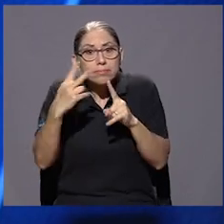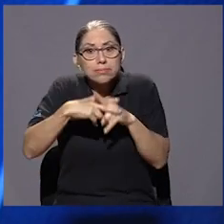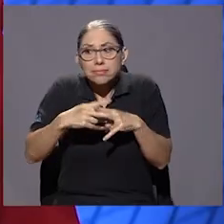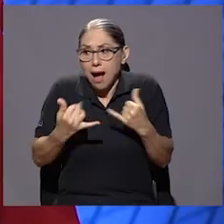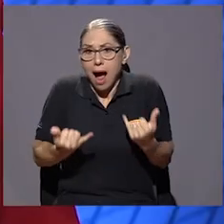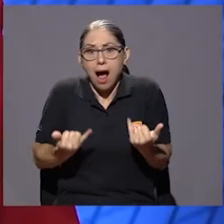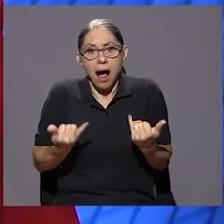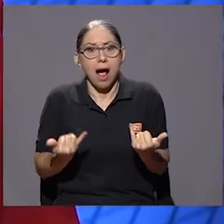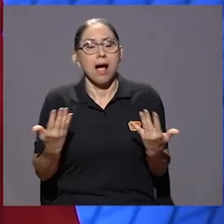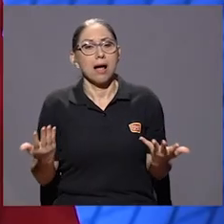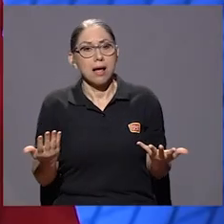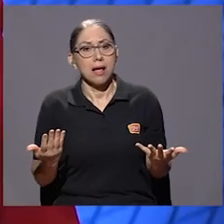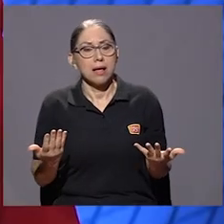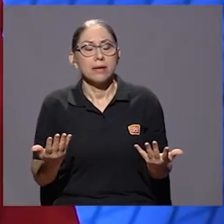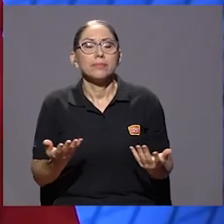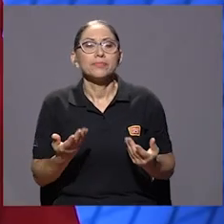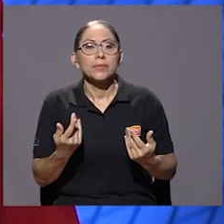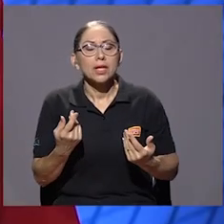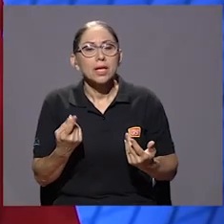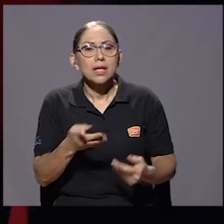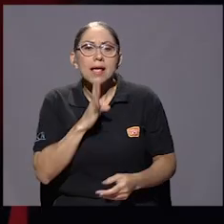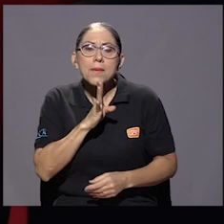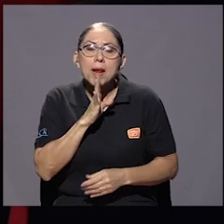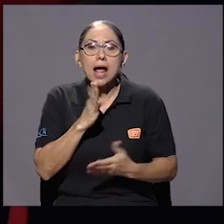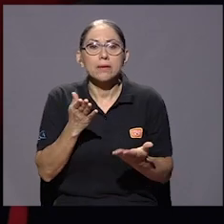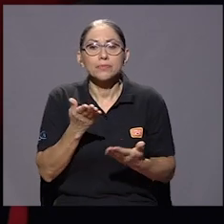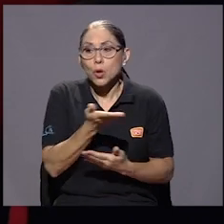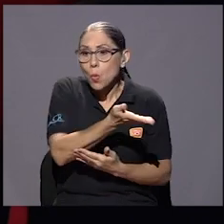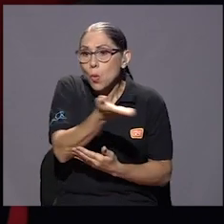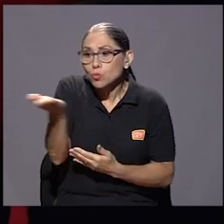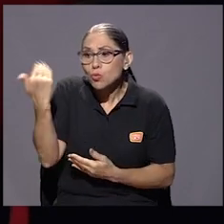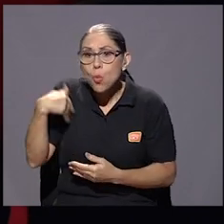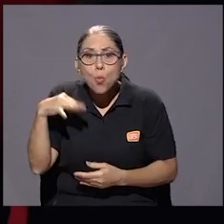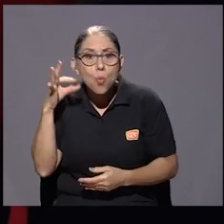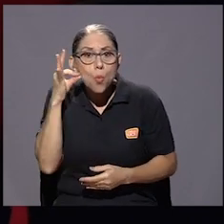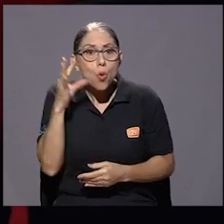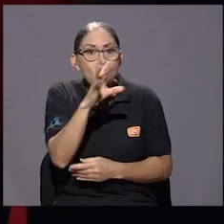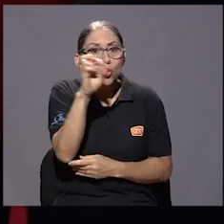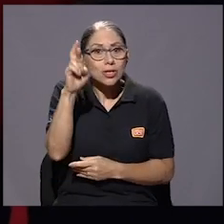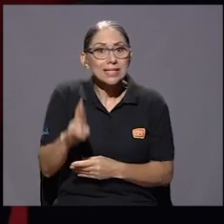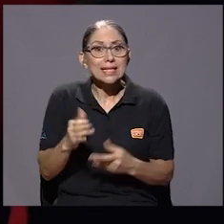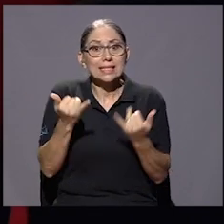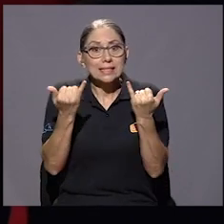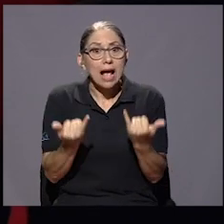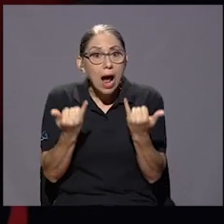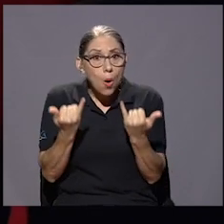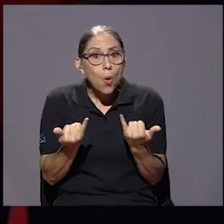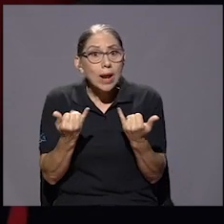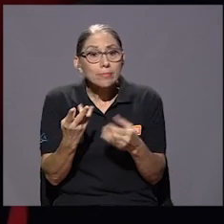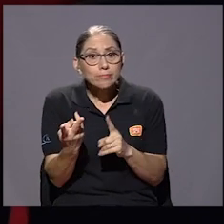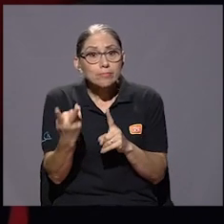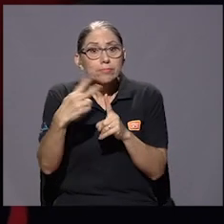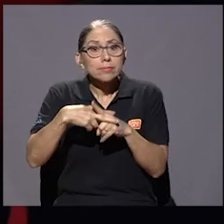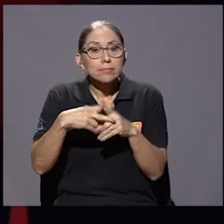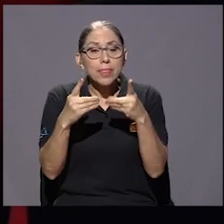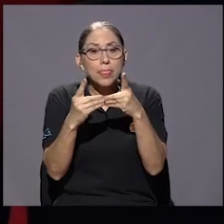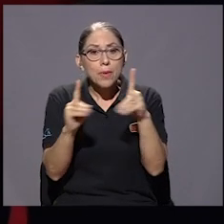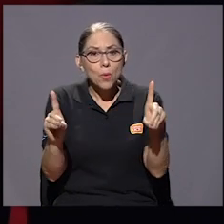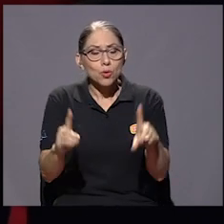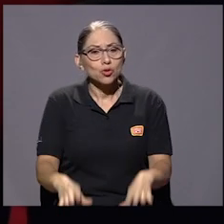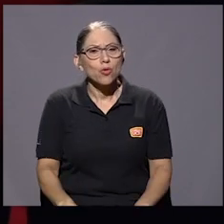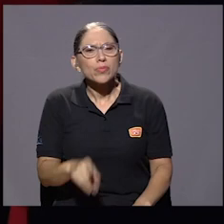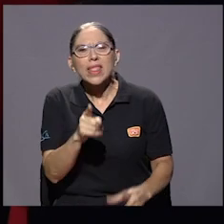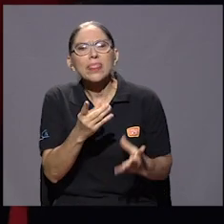hablar, Arabella, también de cómo los y las costarricenses están recurriendo al divorcio y cuáles son